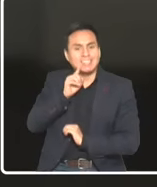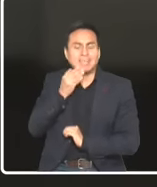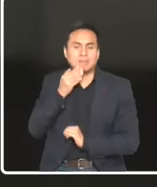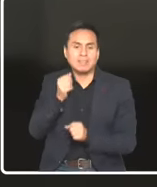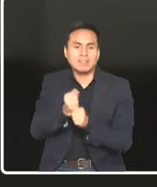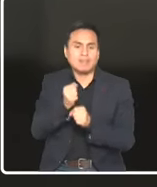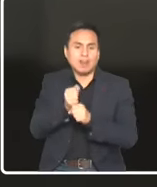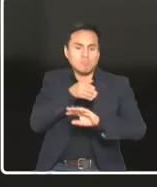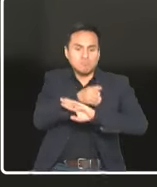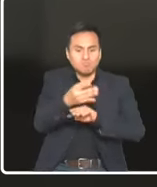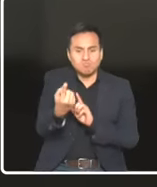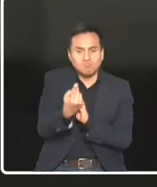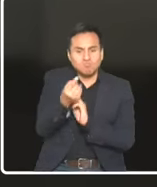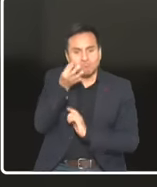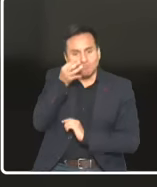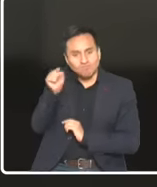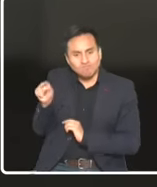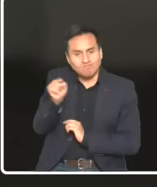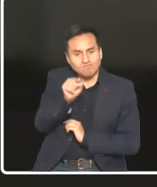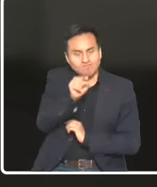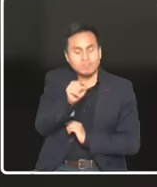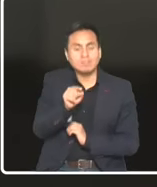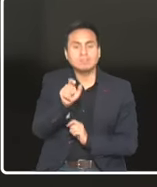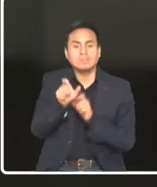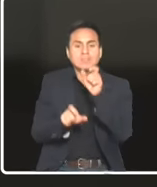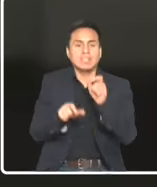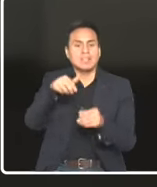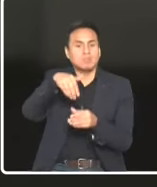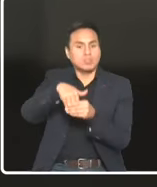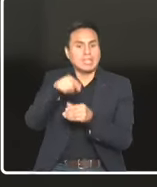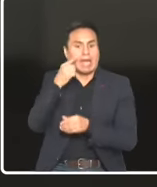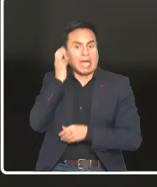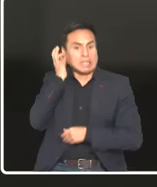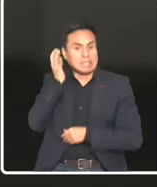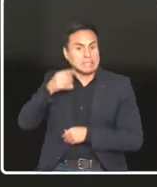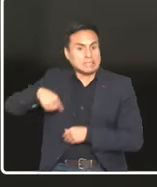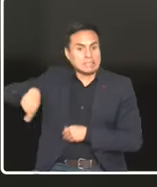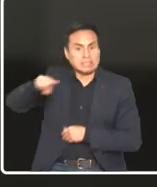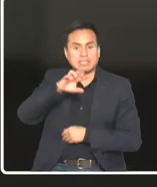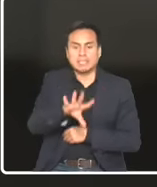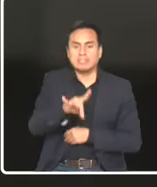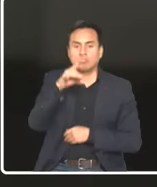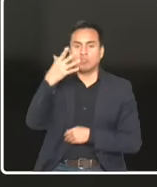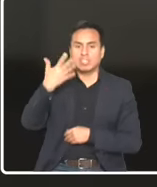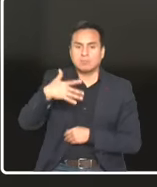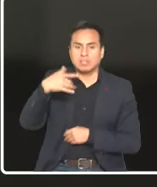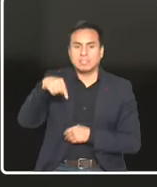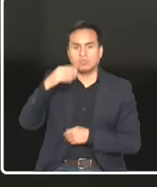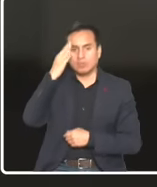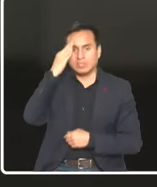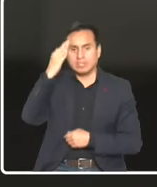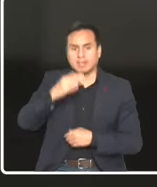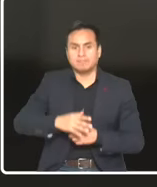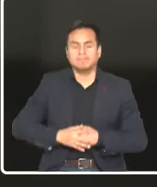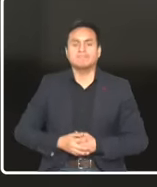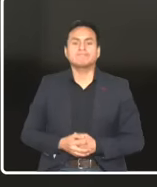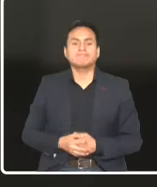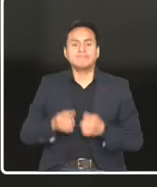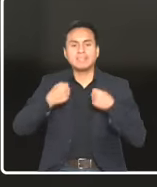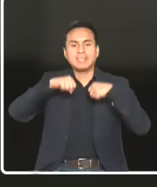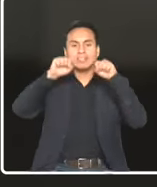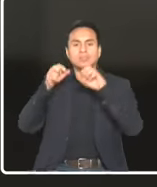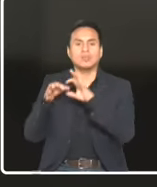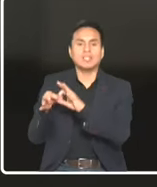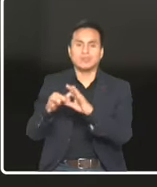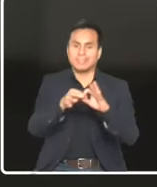trabajo en terreno las y los votantes tomaron una elección importante el día de hoy ganó